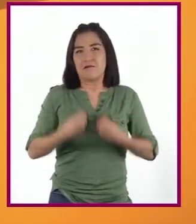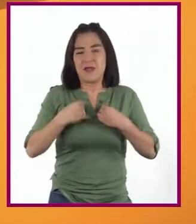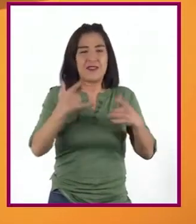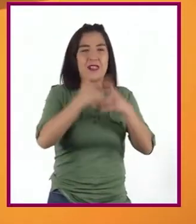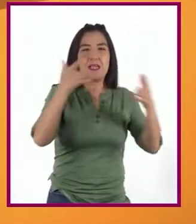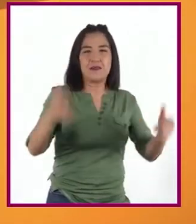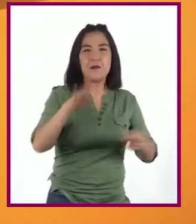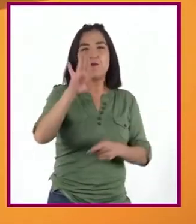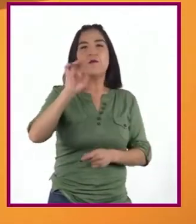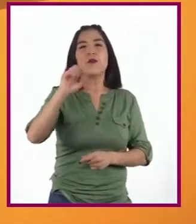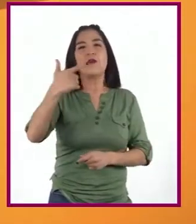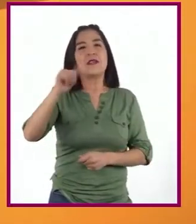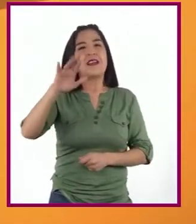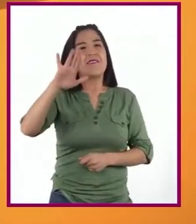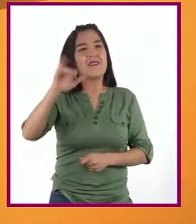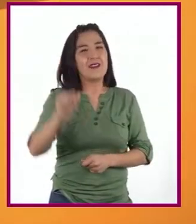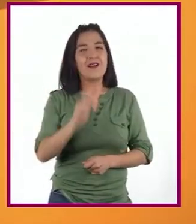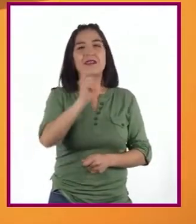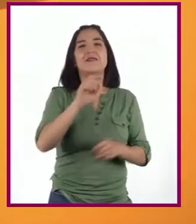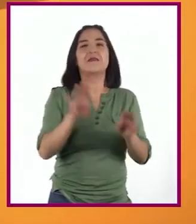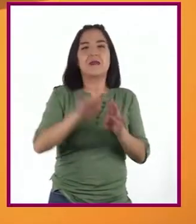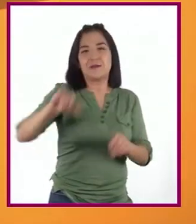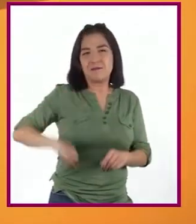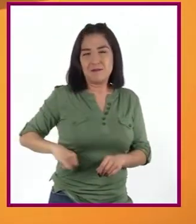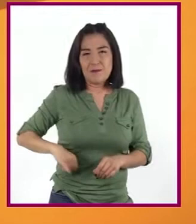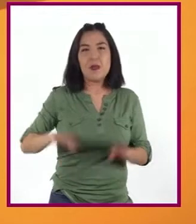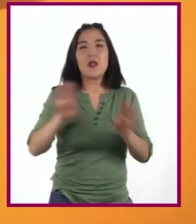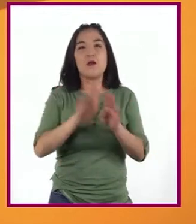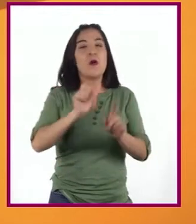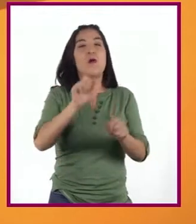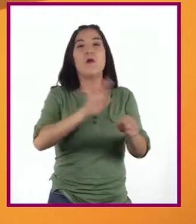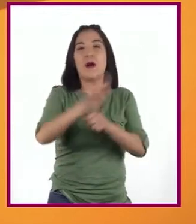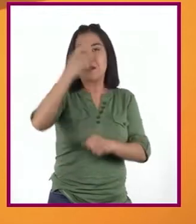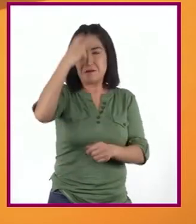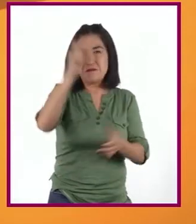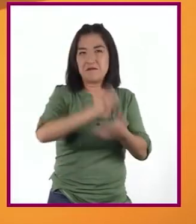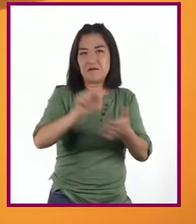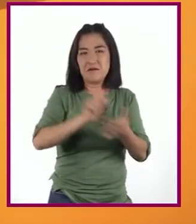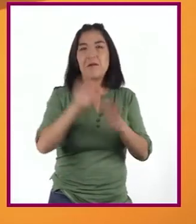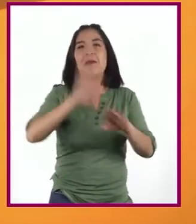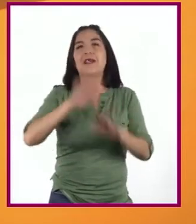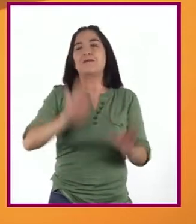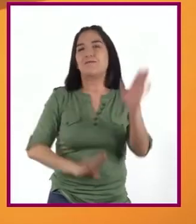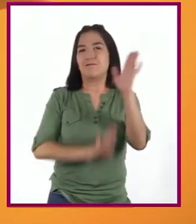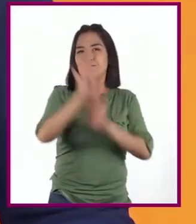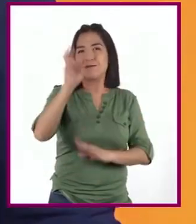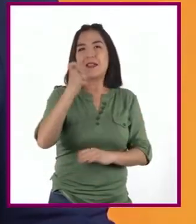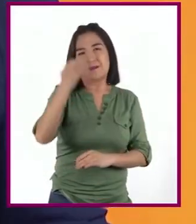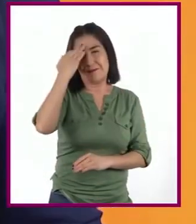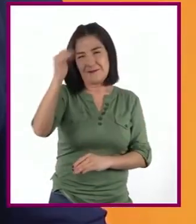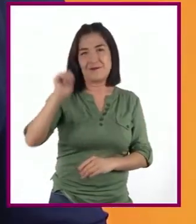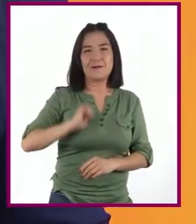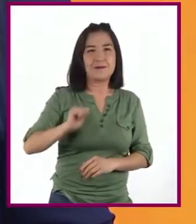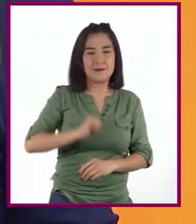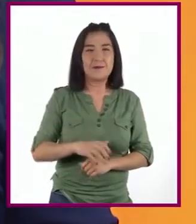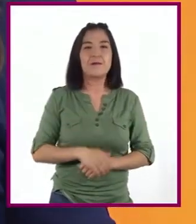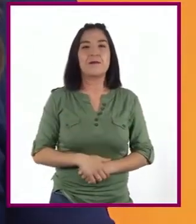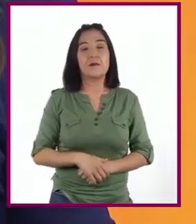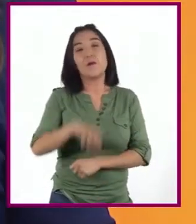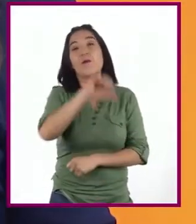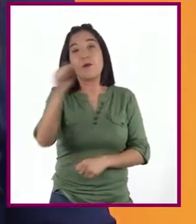que sean de su interés, así como de los autores más sobresalientes de cada época. Otra